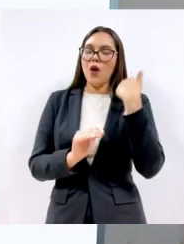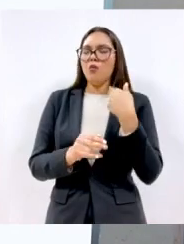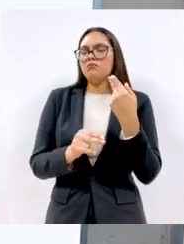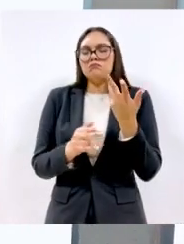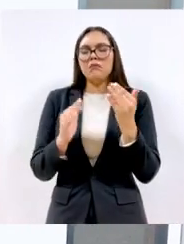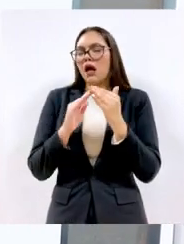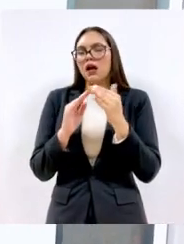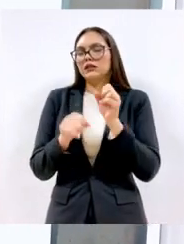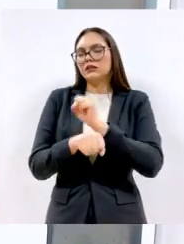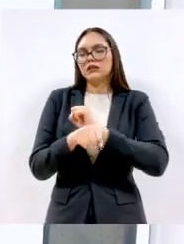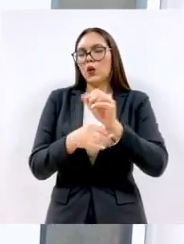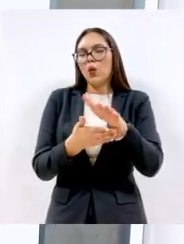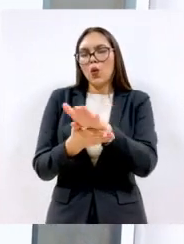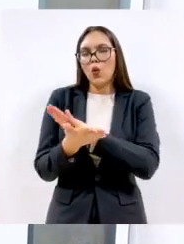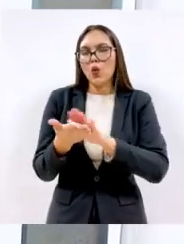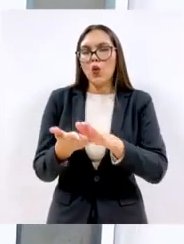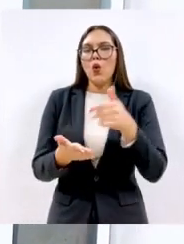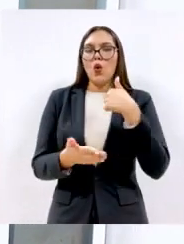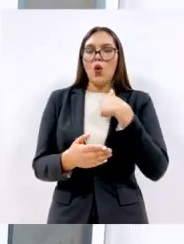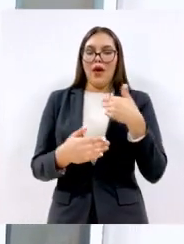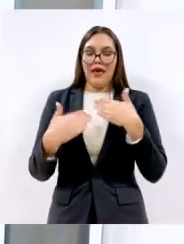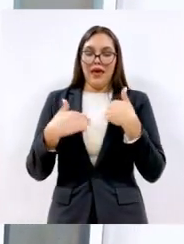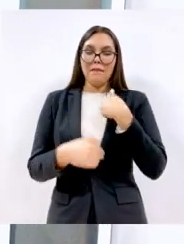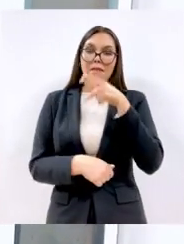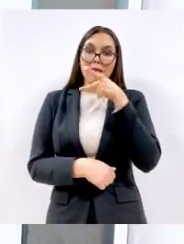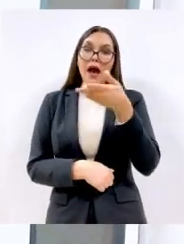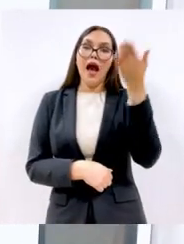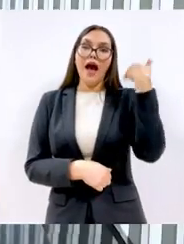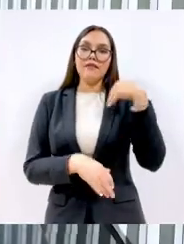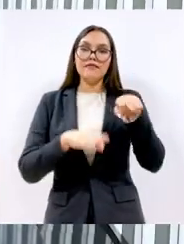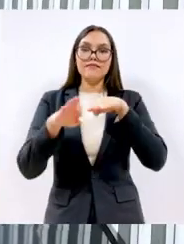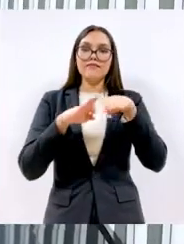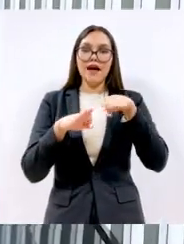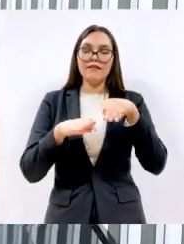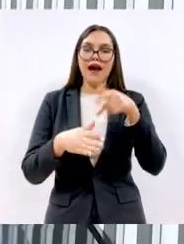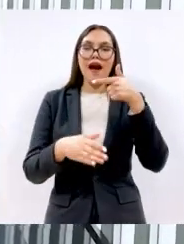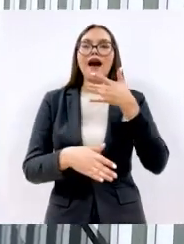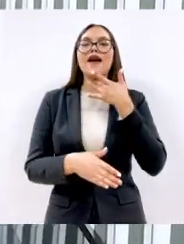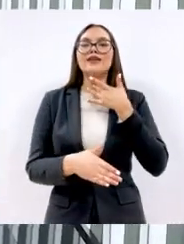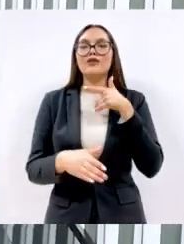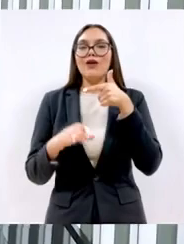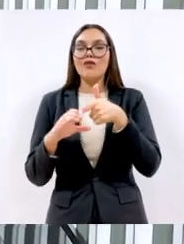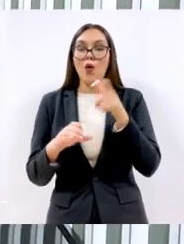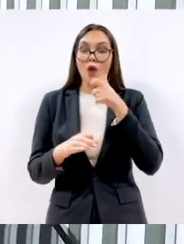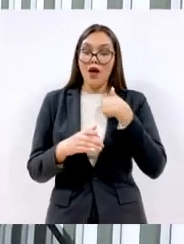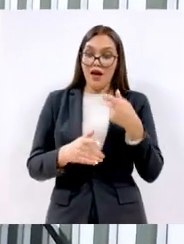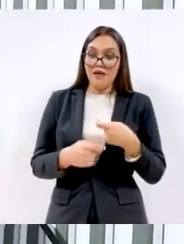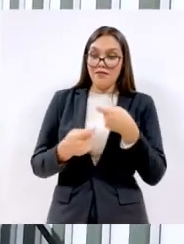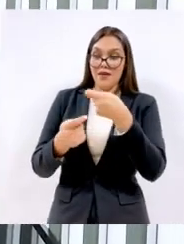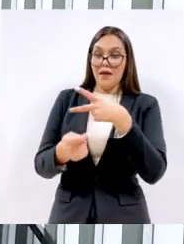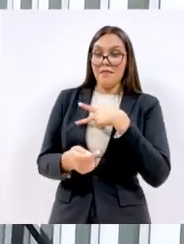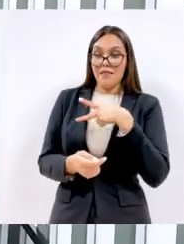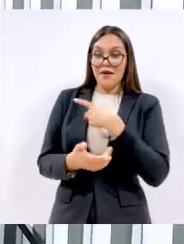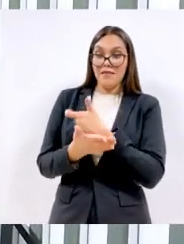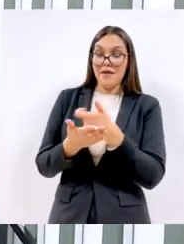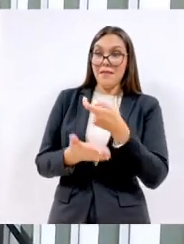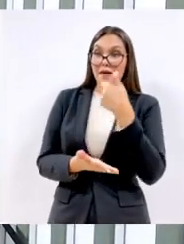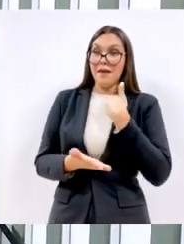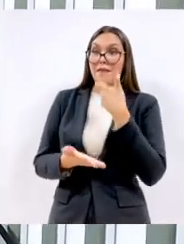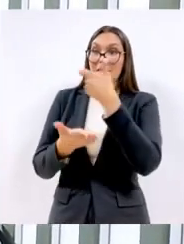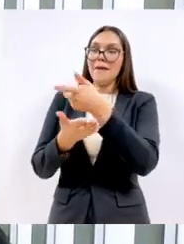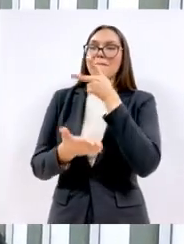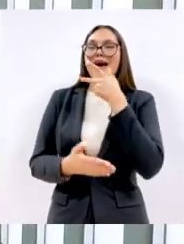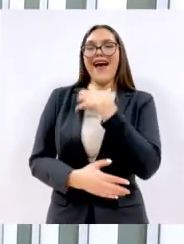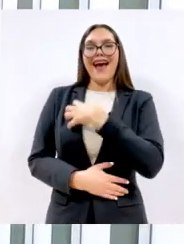nuestra casa que era pues humilde. Yo soy hija de un gasolinero. Mi padre fue gasolinero y mi padre se puso muy contento cuando yo le entregué mi